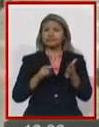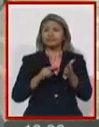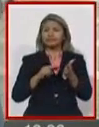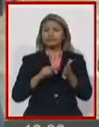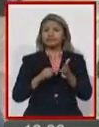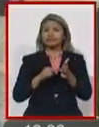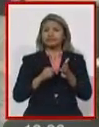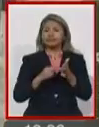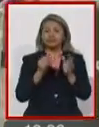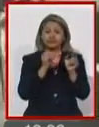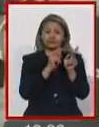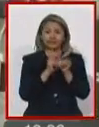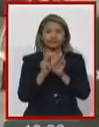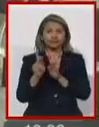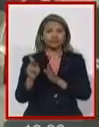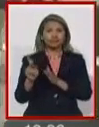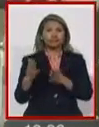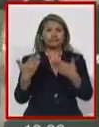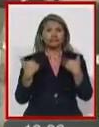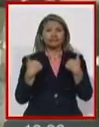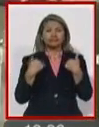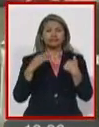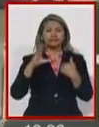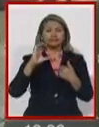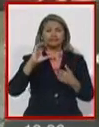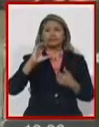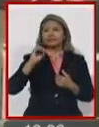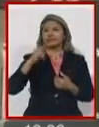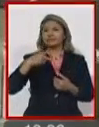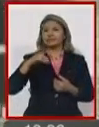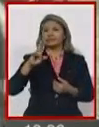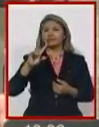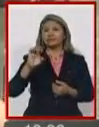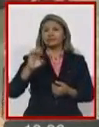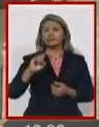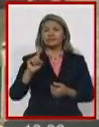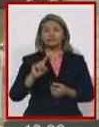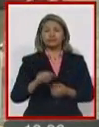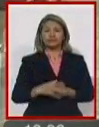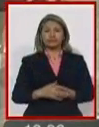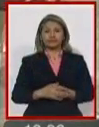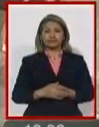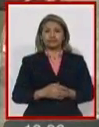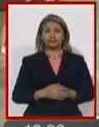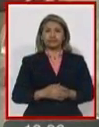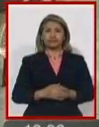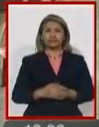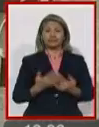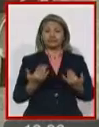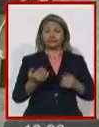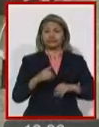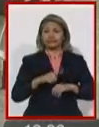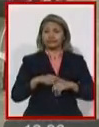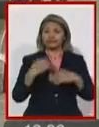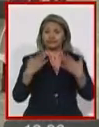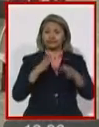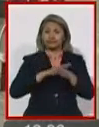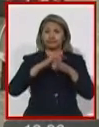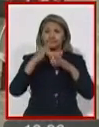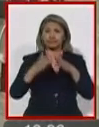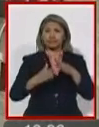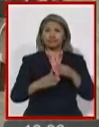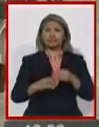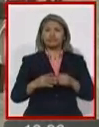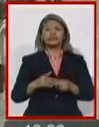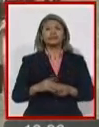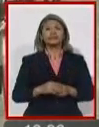decir, o cuál es la programación que tiene Carlos Chávez en estos días? Bueno, en este momento ya le están terminando de